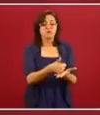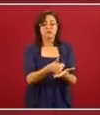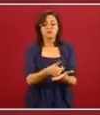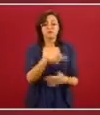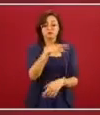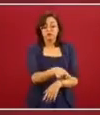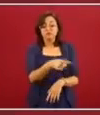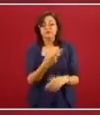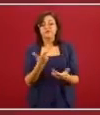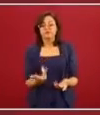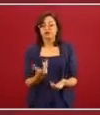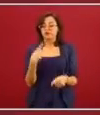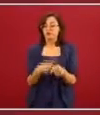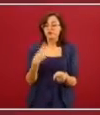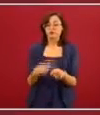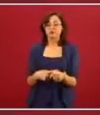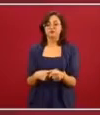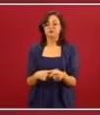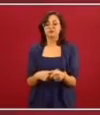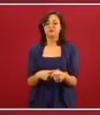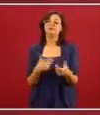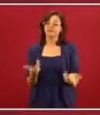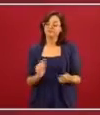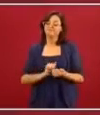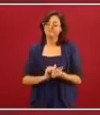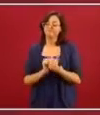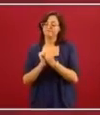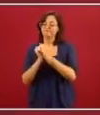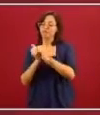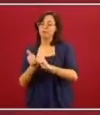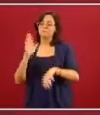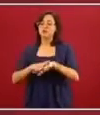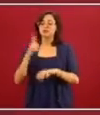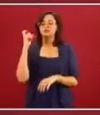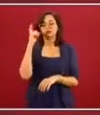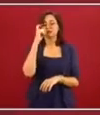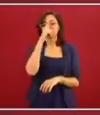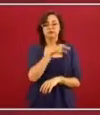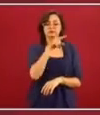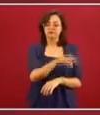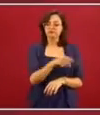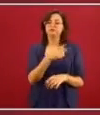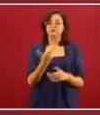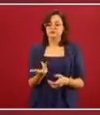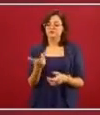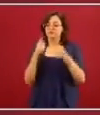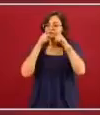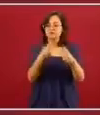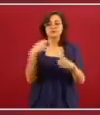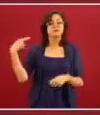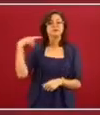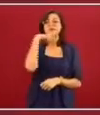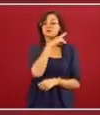a enfermarse, en primer lugar, tiene mayor riesgo de complicarse y también tiene que ser atendida con prontitud.